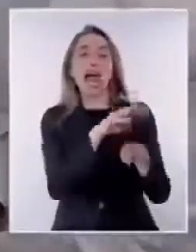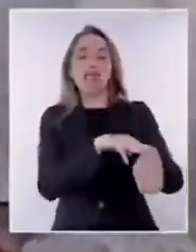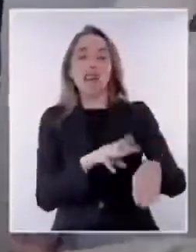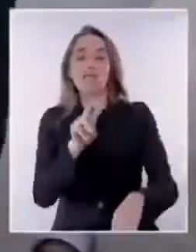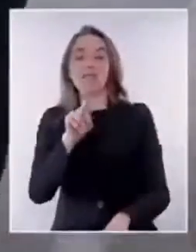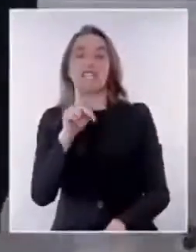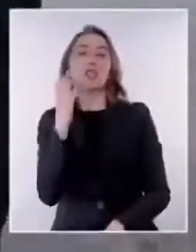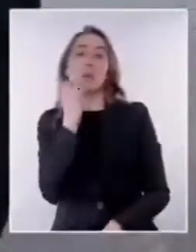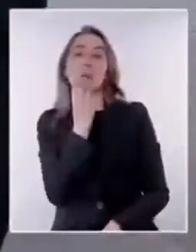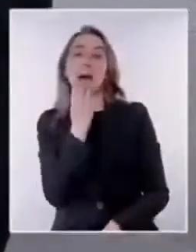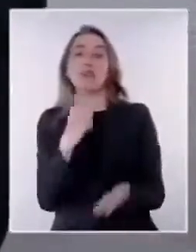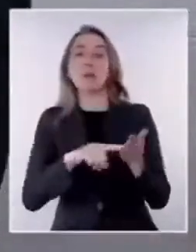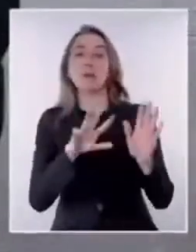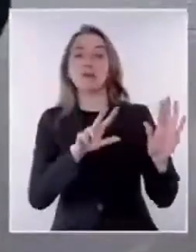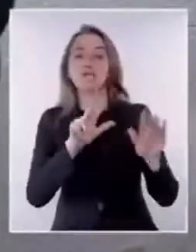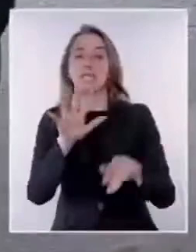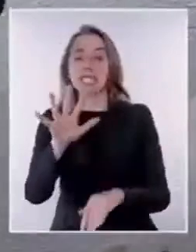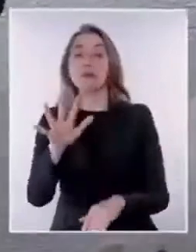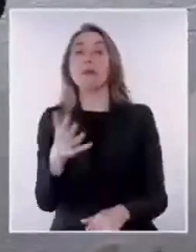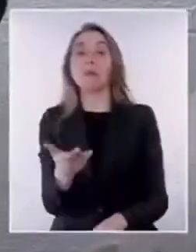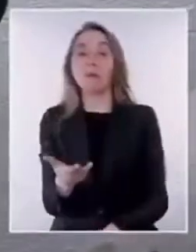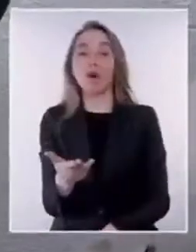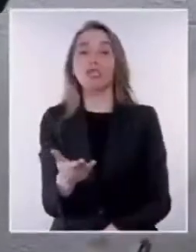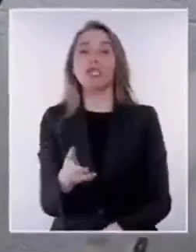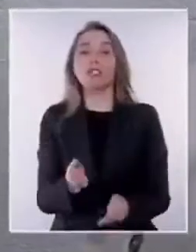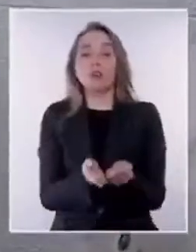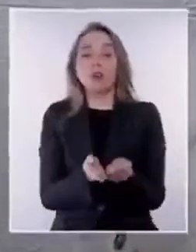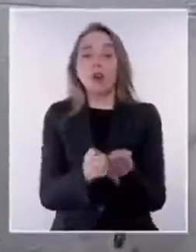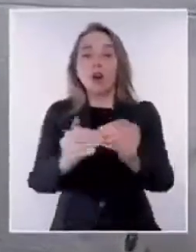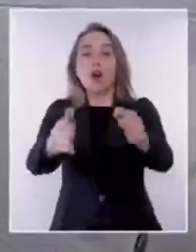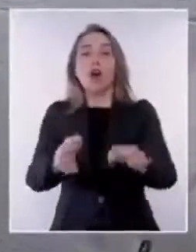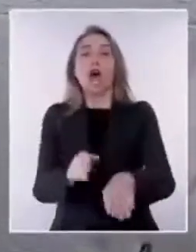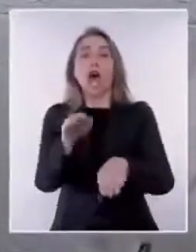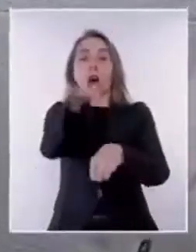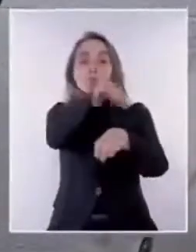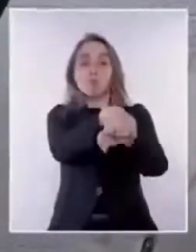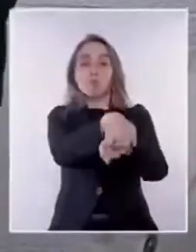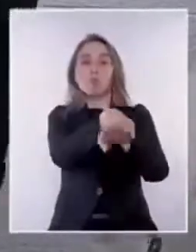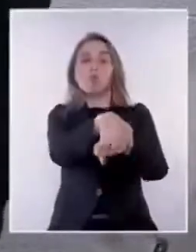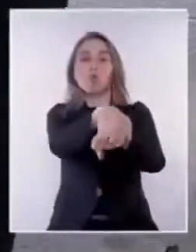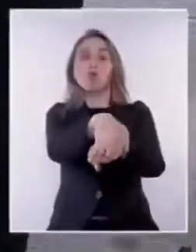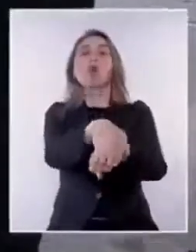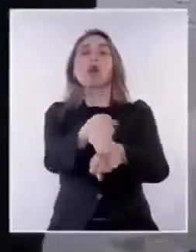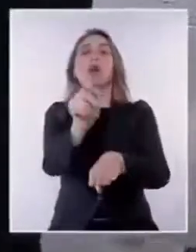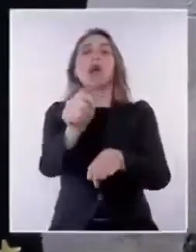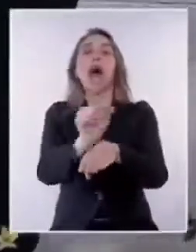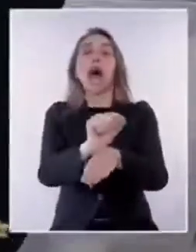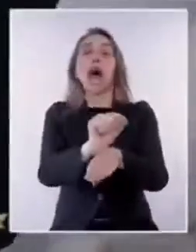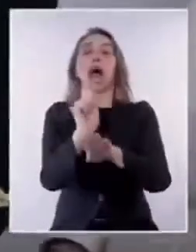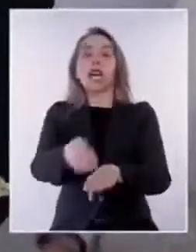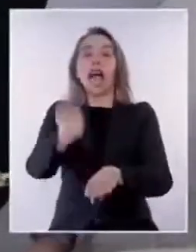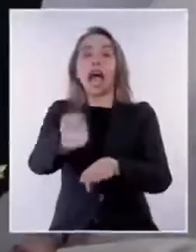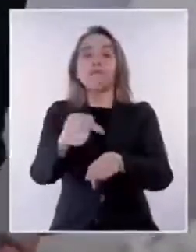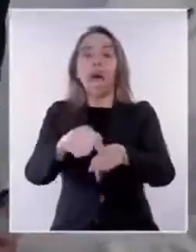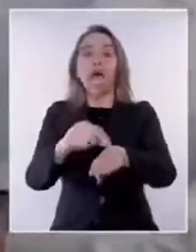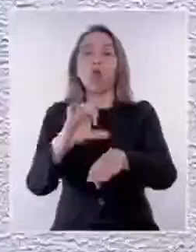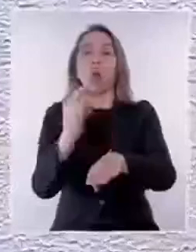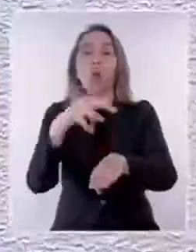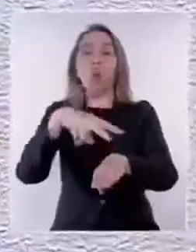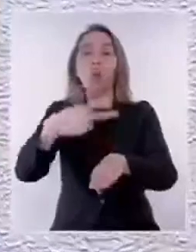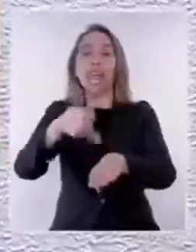21 de mayo del 85, y por eso que en una cureña con una urna pequeña se hace la sepultación